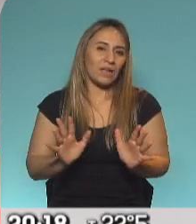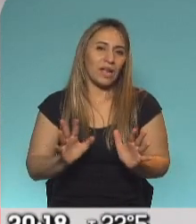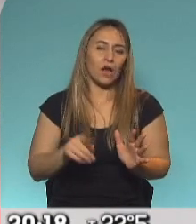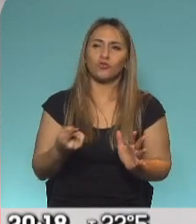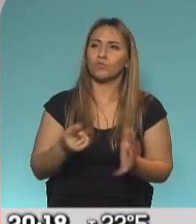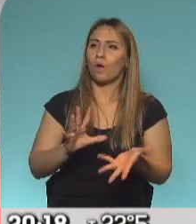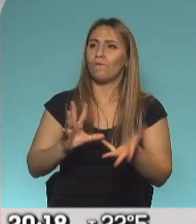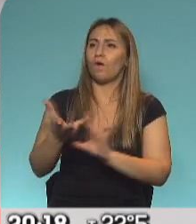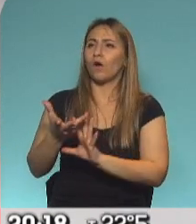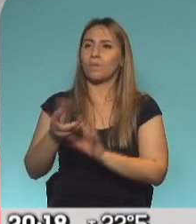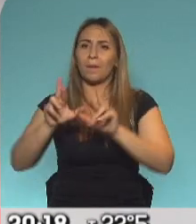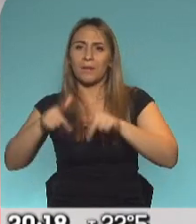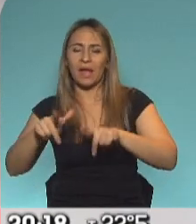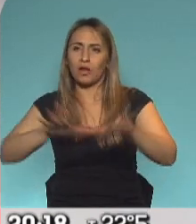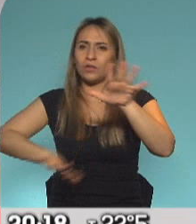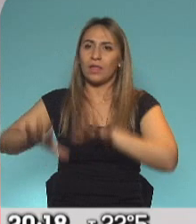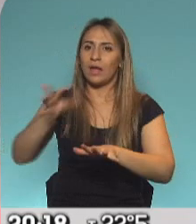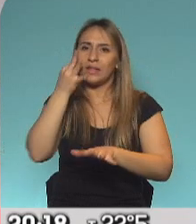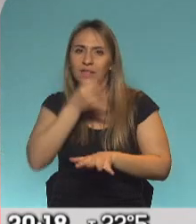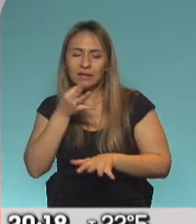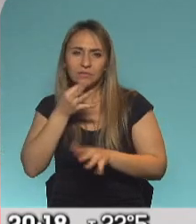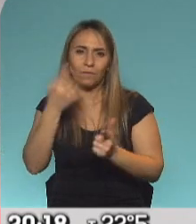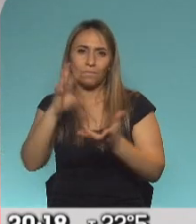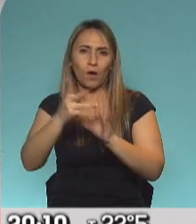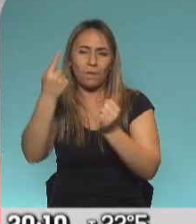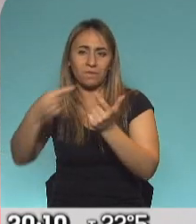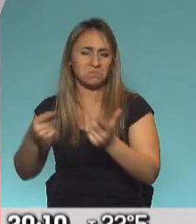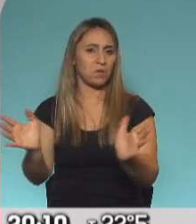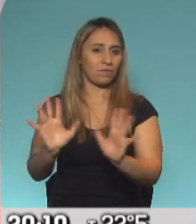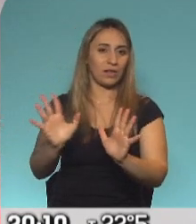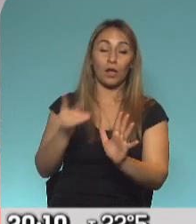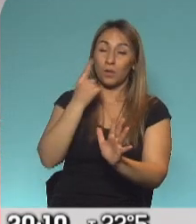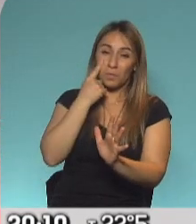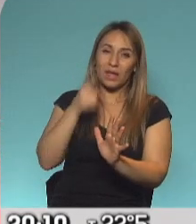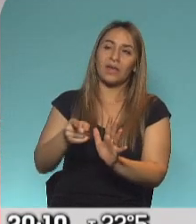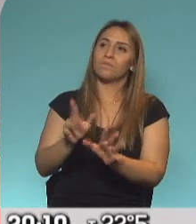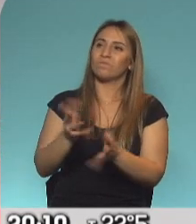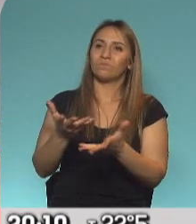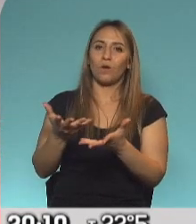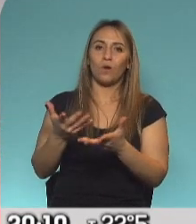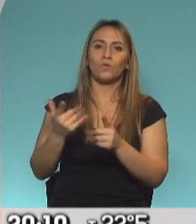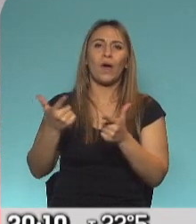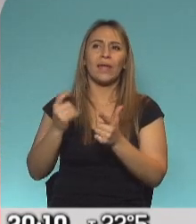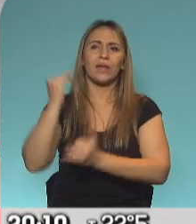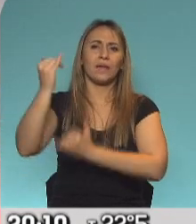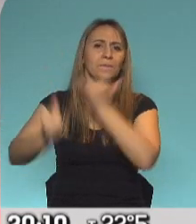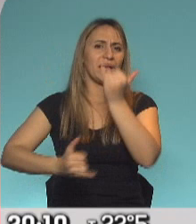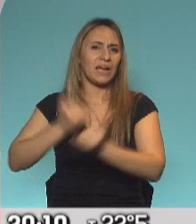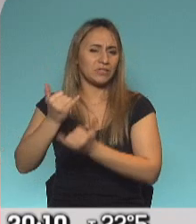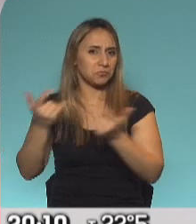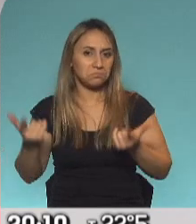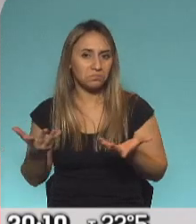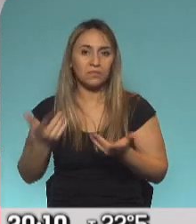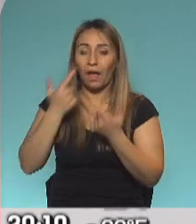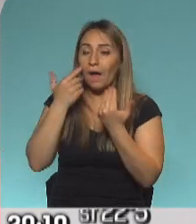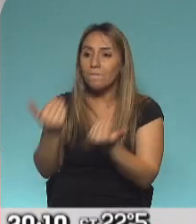de prácticas desde el punto de vista de los testeos. Ojo, porque esas estadísticas son bastante arbitrarias. Hay que ver cuáles son los instrumentos de